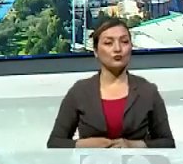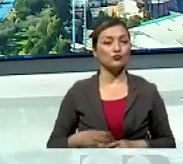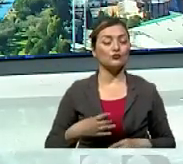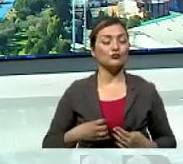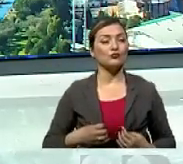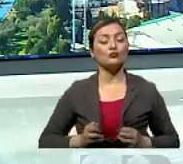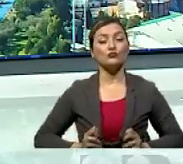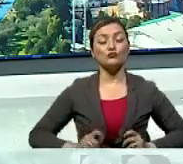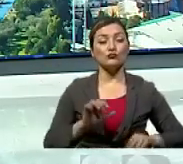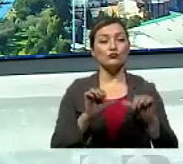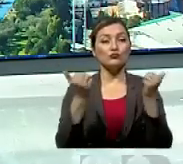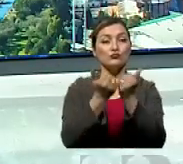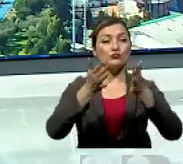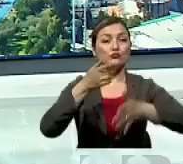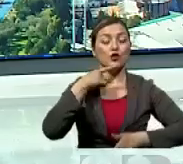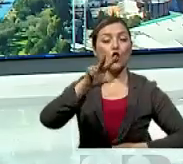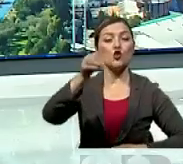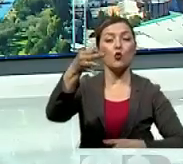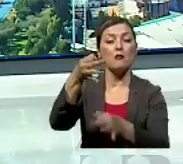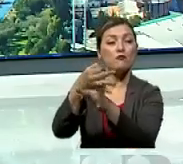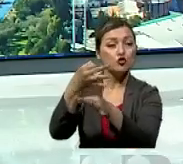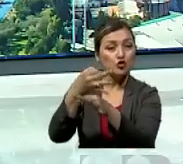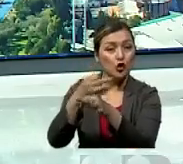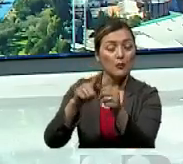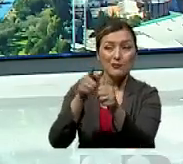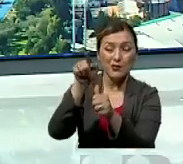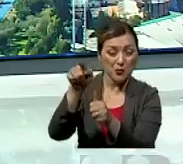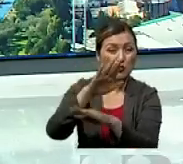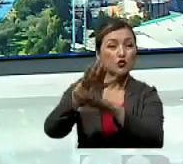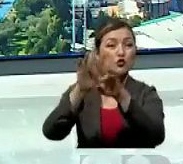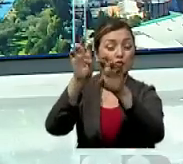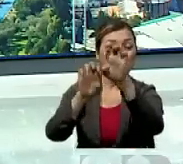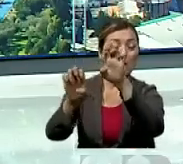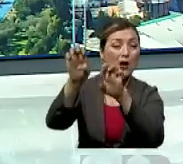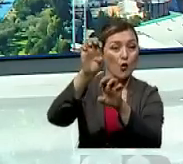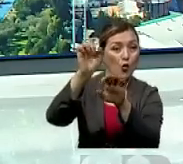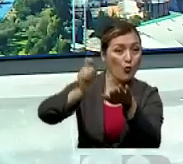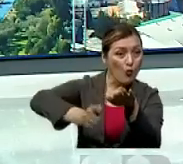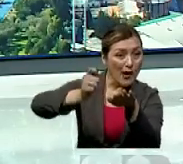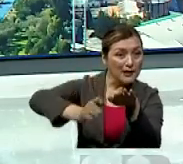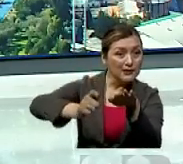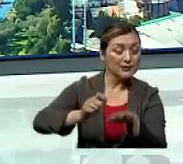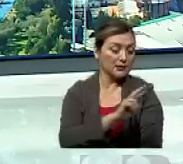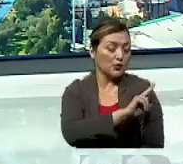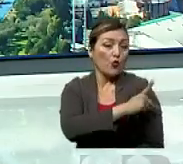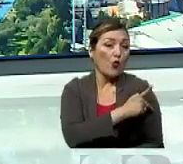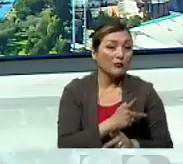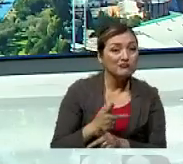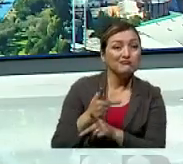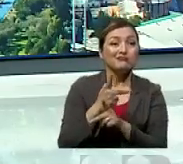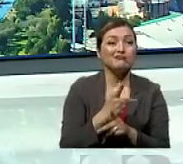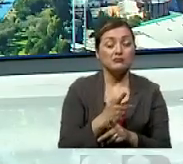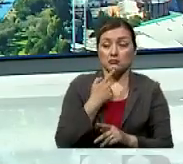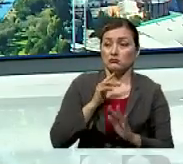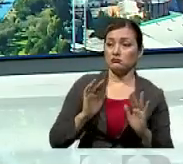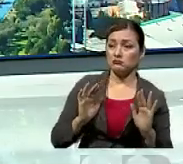asambleístas interpelantes sostienen que hubo incumplimiento de funciones, principalmente con respecto a la evaluación de jueces, los vocales de la Judicatura alegan que